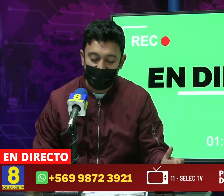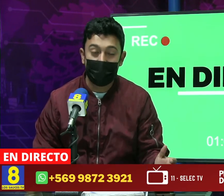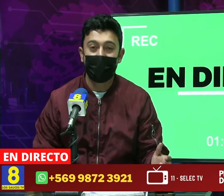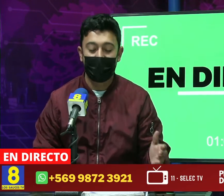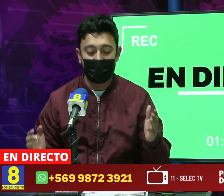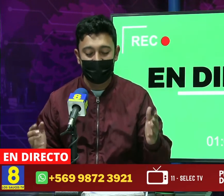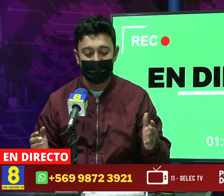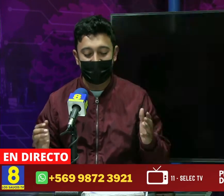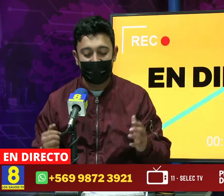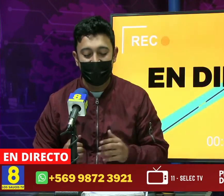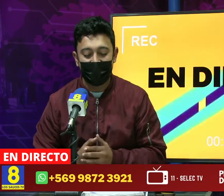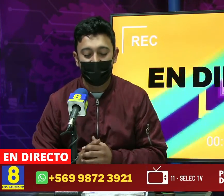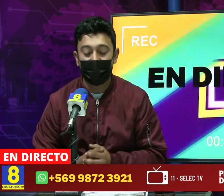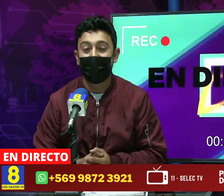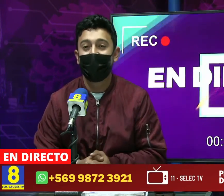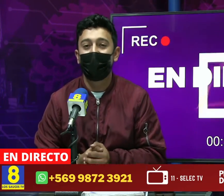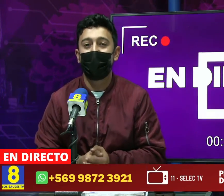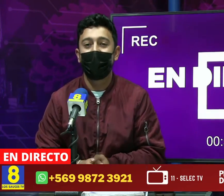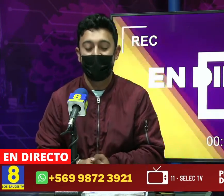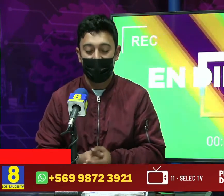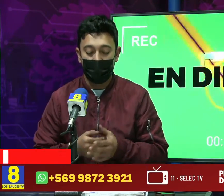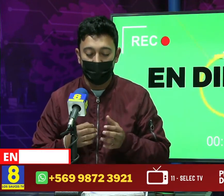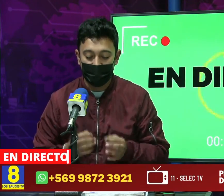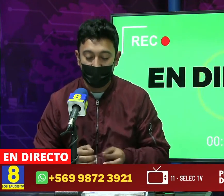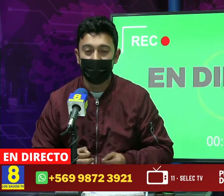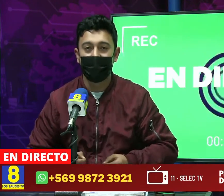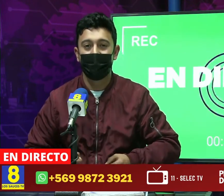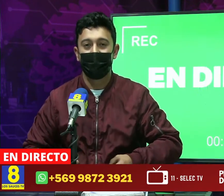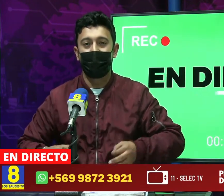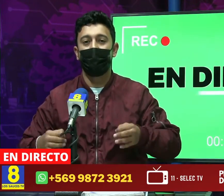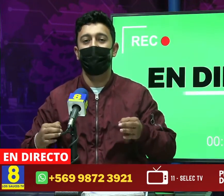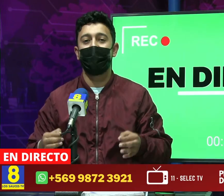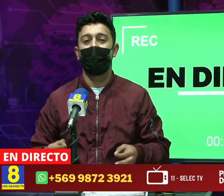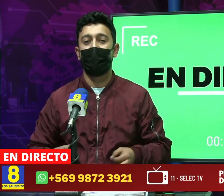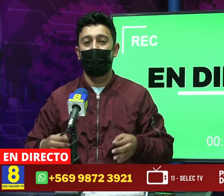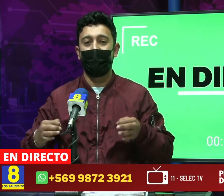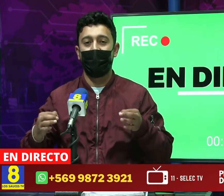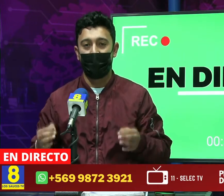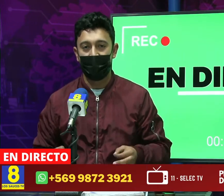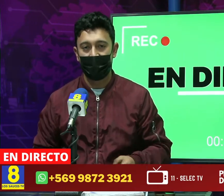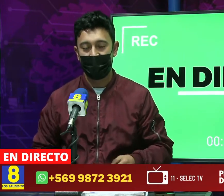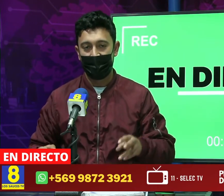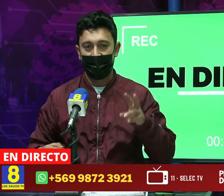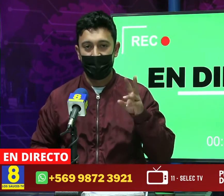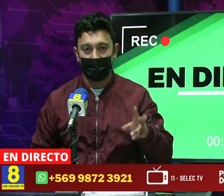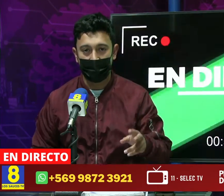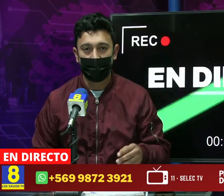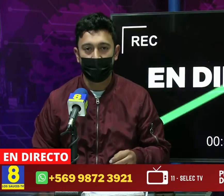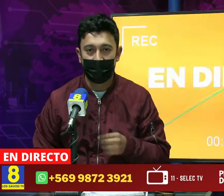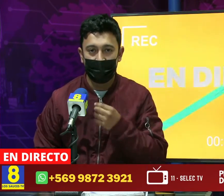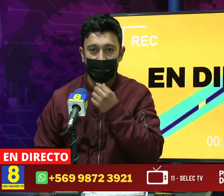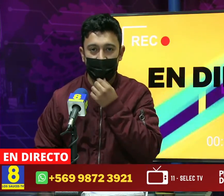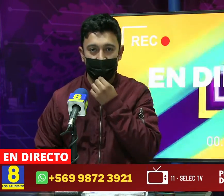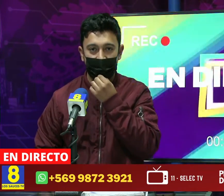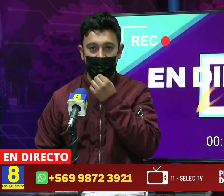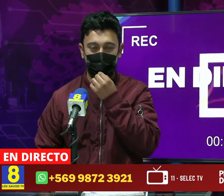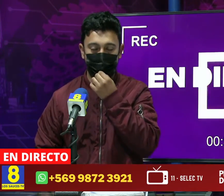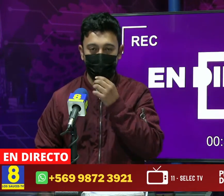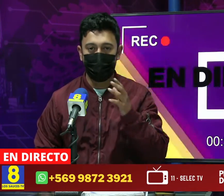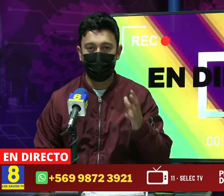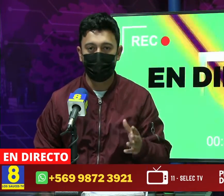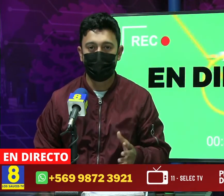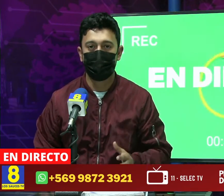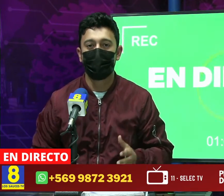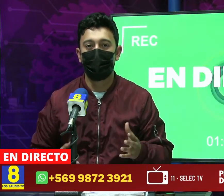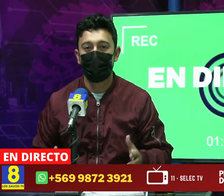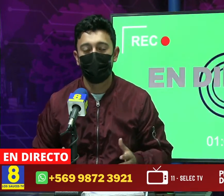Michelle Riquelme quien es delegada electoral de la escuela Los Auses, más conocida como la Escuela de la Villa, el segundo local de votación que en